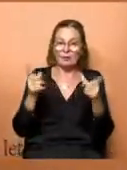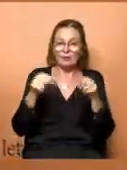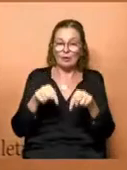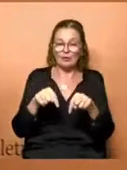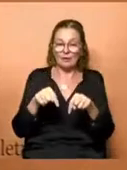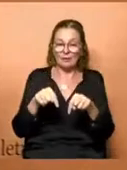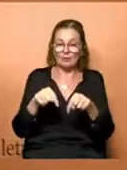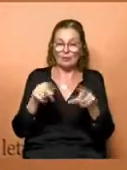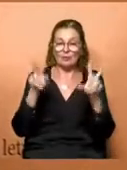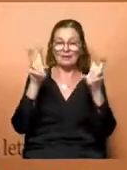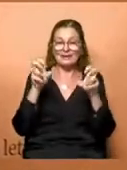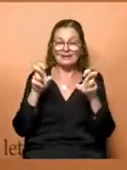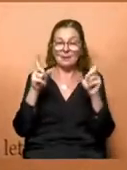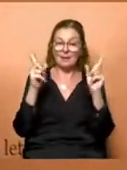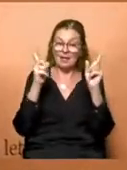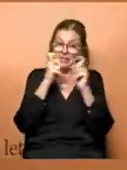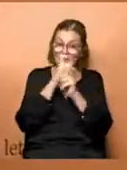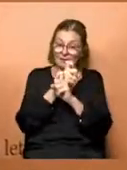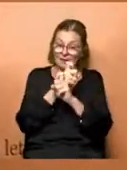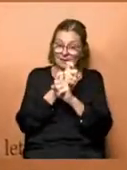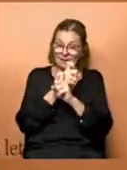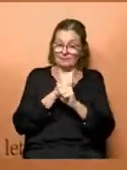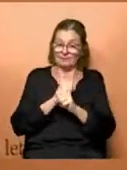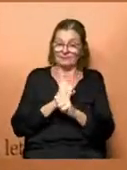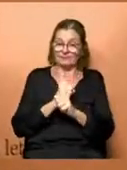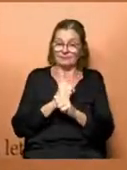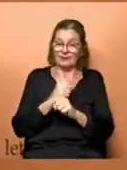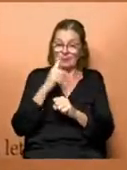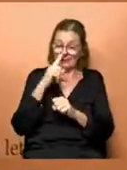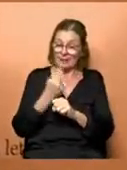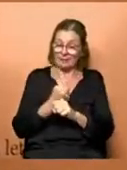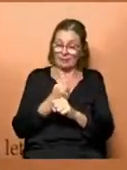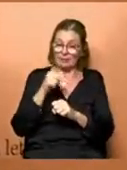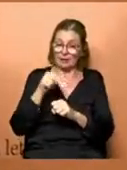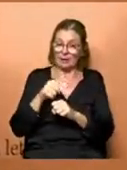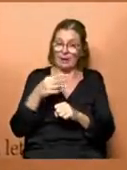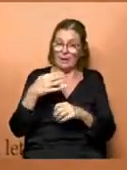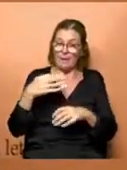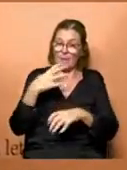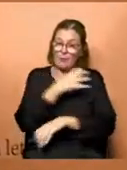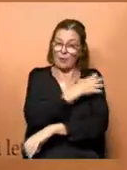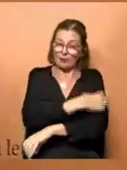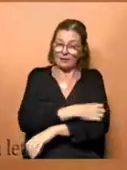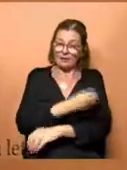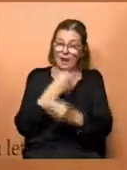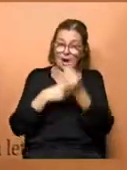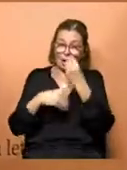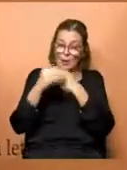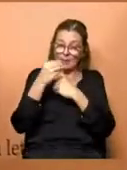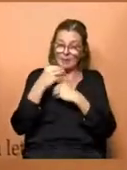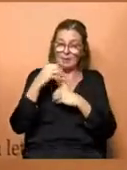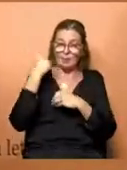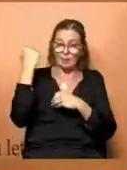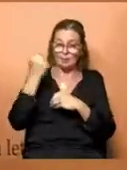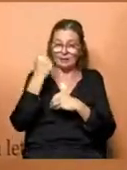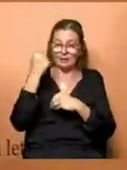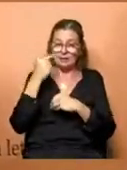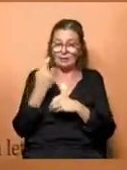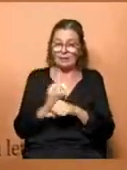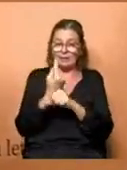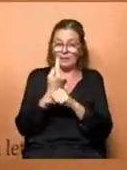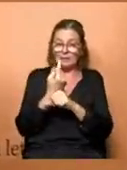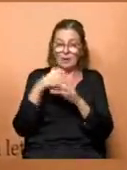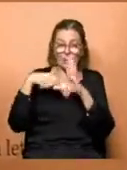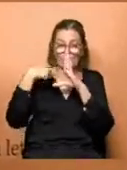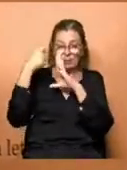existiendo con este tema complejo y urgente, el de la pobreza, la alimentación, fundamentalmente en esta primera parte del